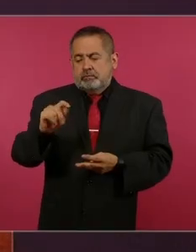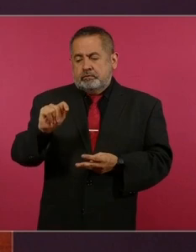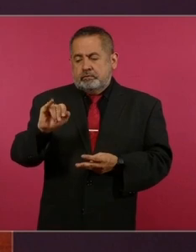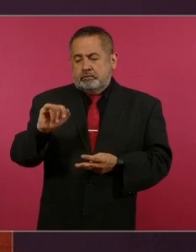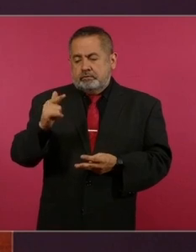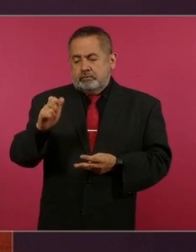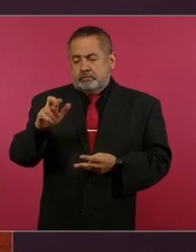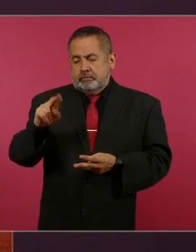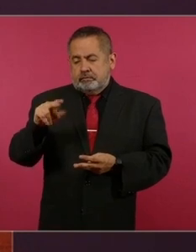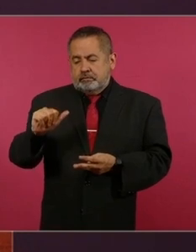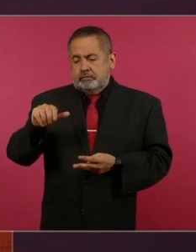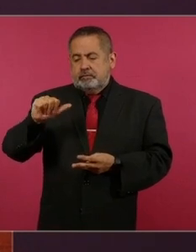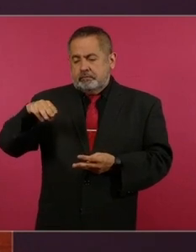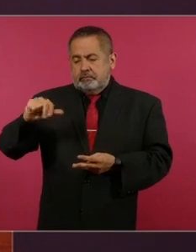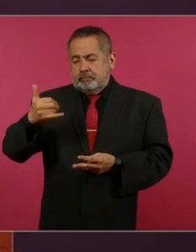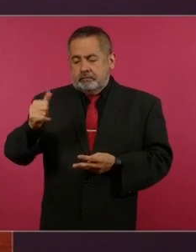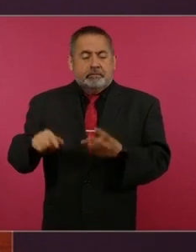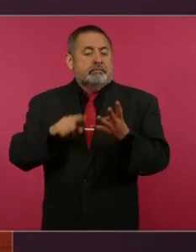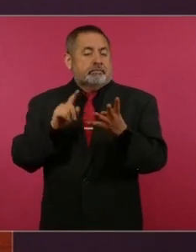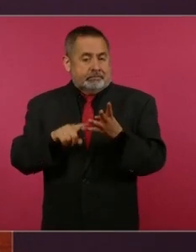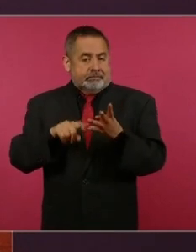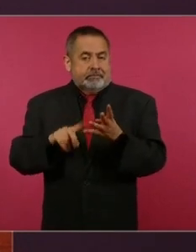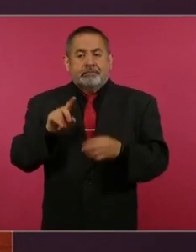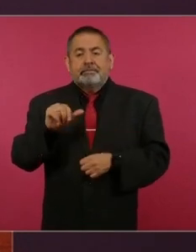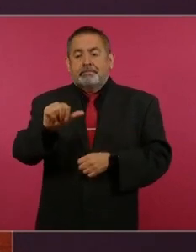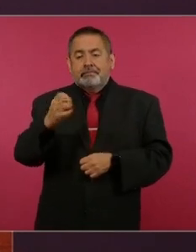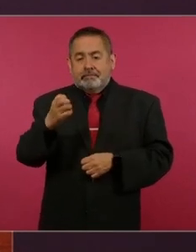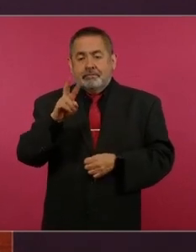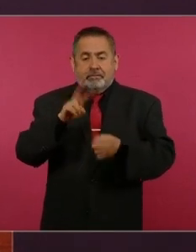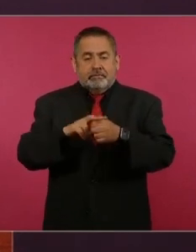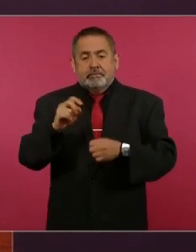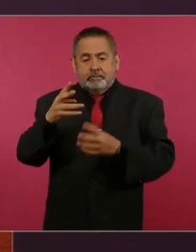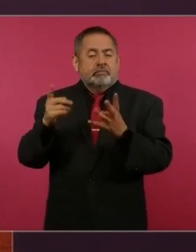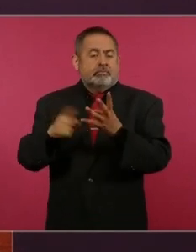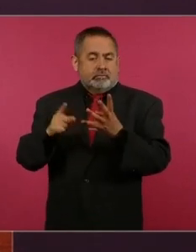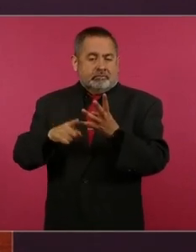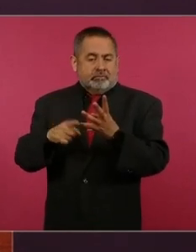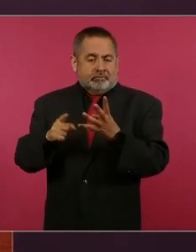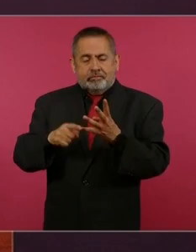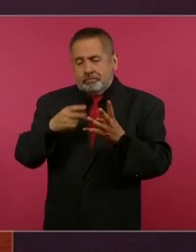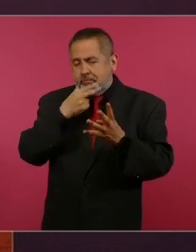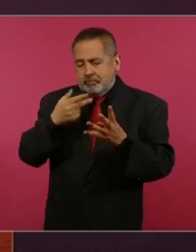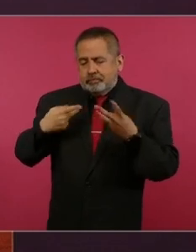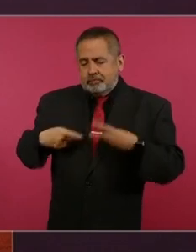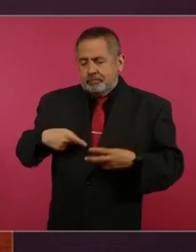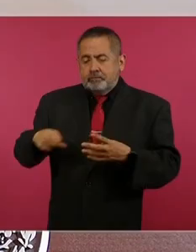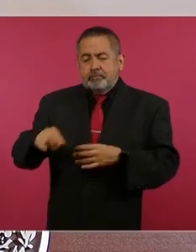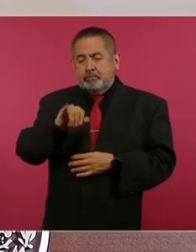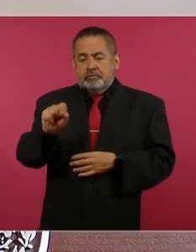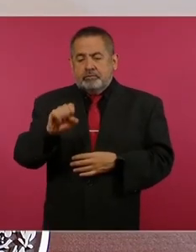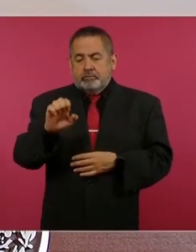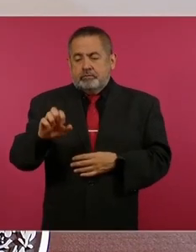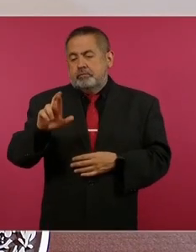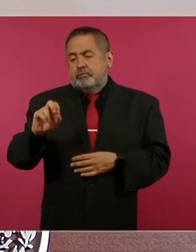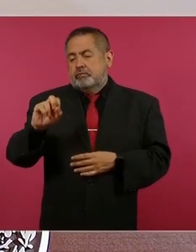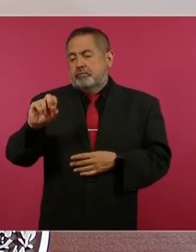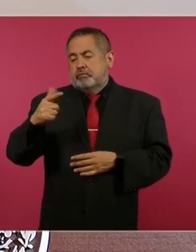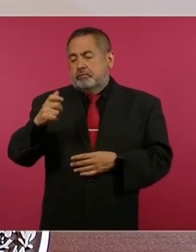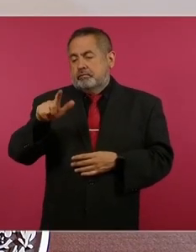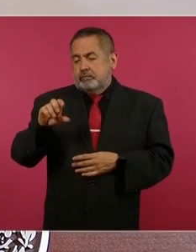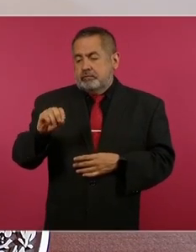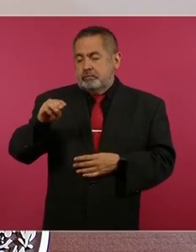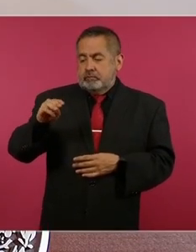Amaya. El 16 de enero de 2024 se localizó al cuarto minero José Rogelio